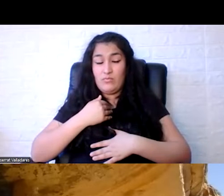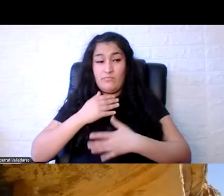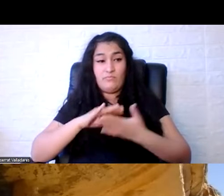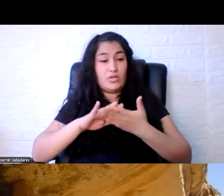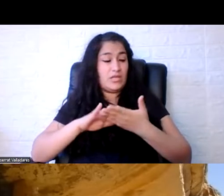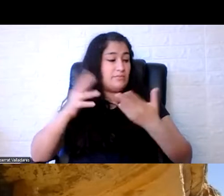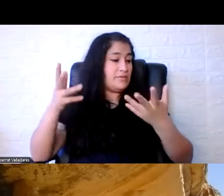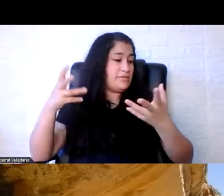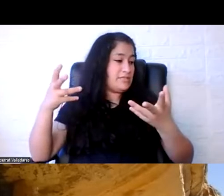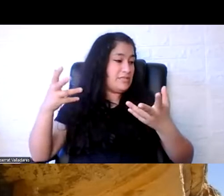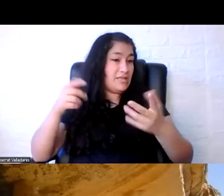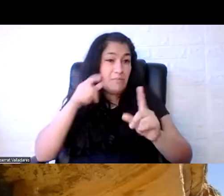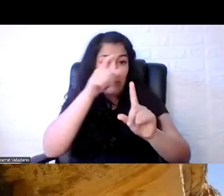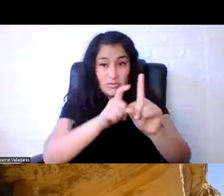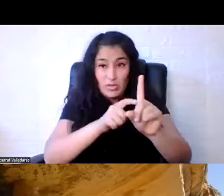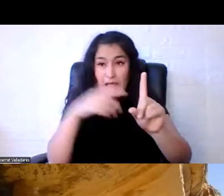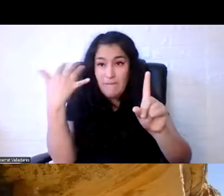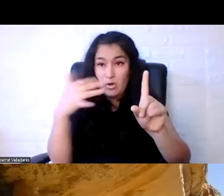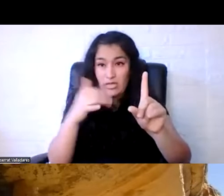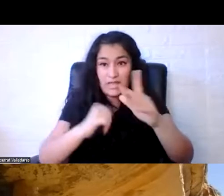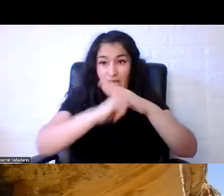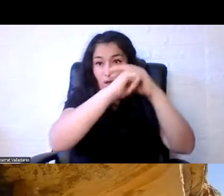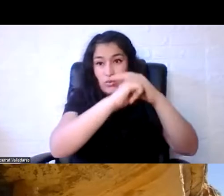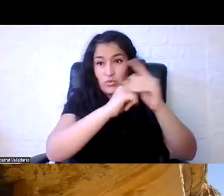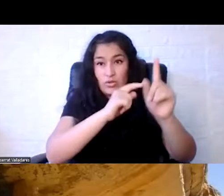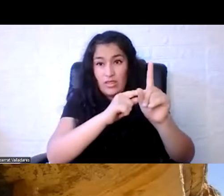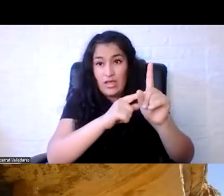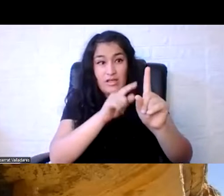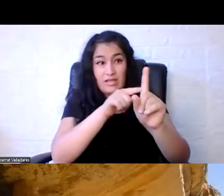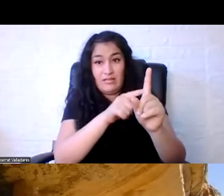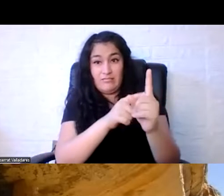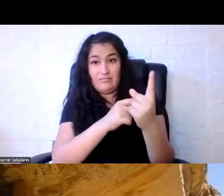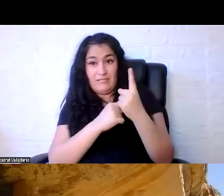X autoridad, nos dan tareas desagradables,